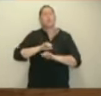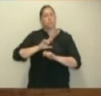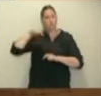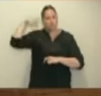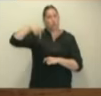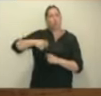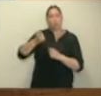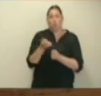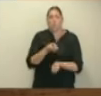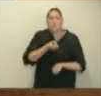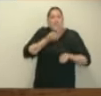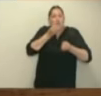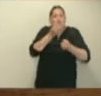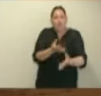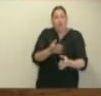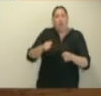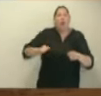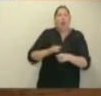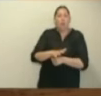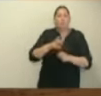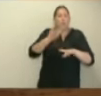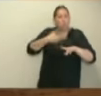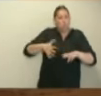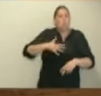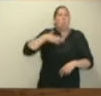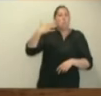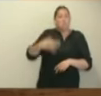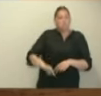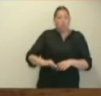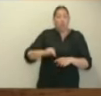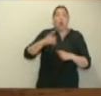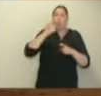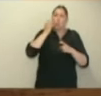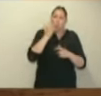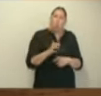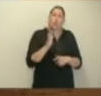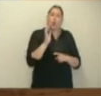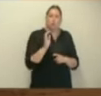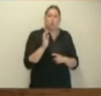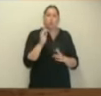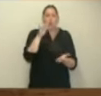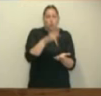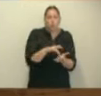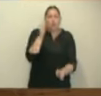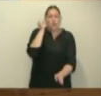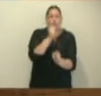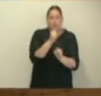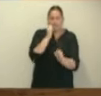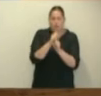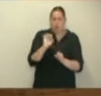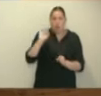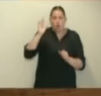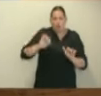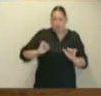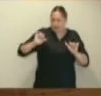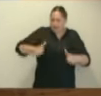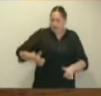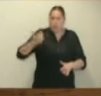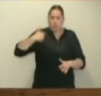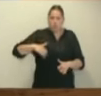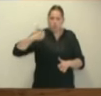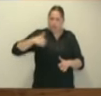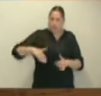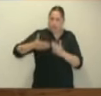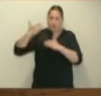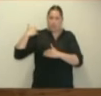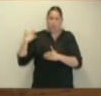capaces de trasladar al ámbito político. Resulta curioso que cuando este trabajo ya se había iniciado, en un momento posterior, se dicta